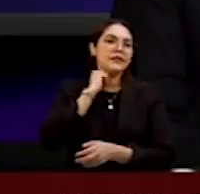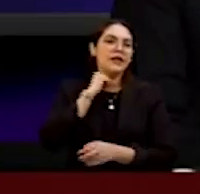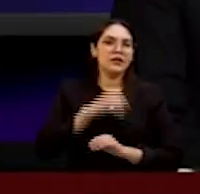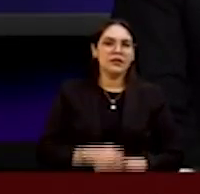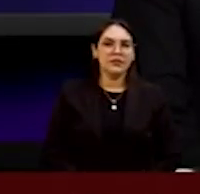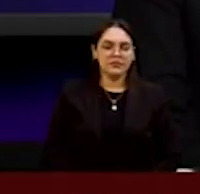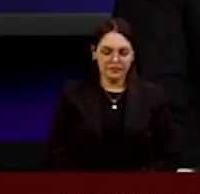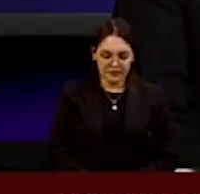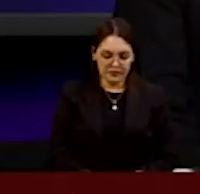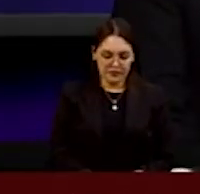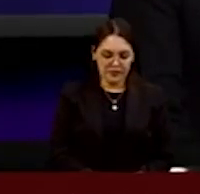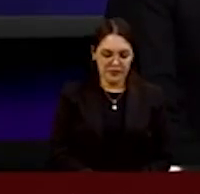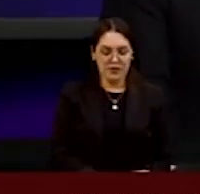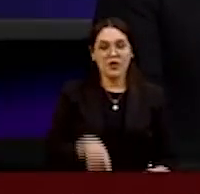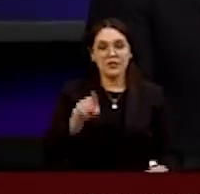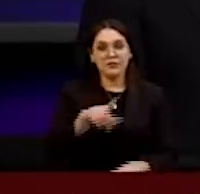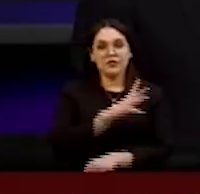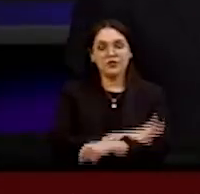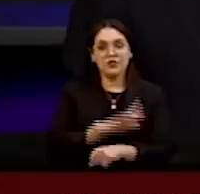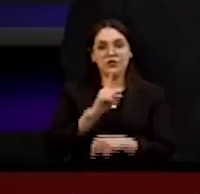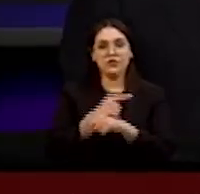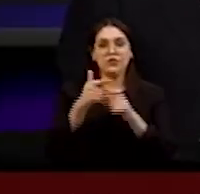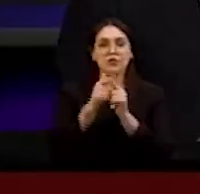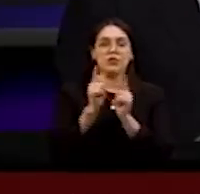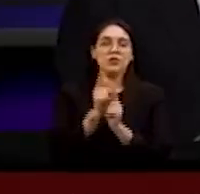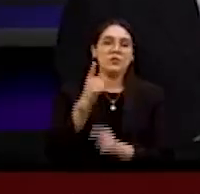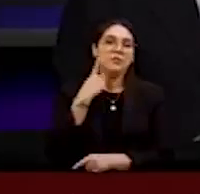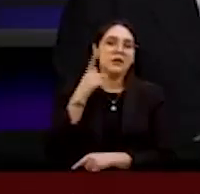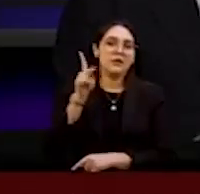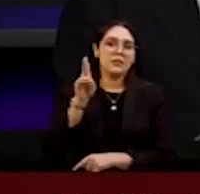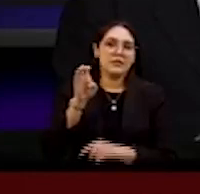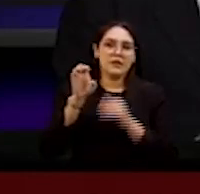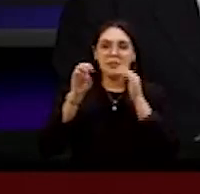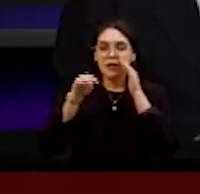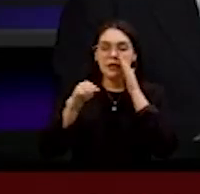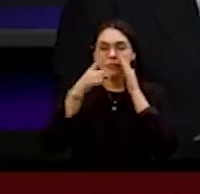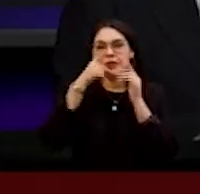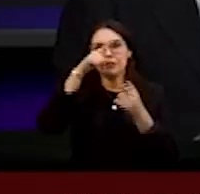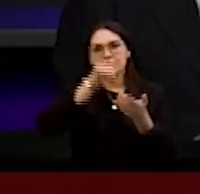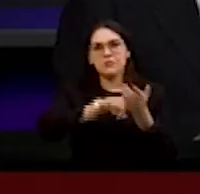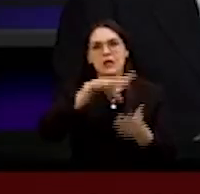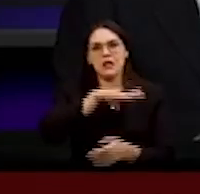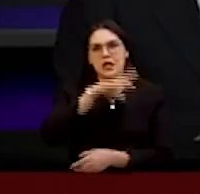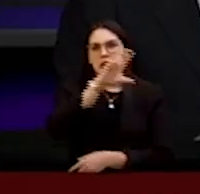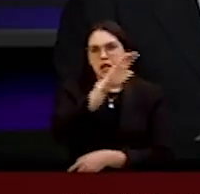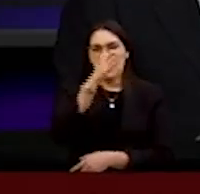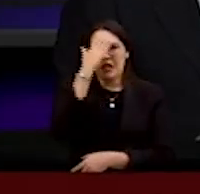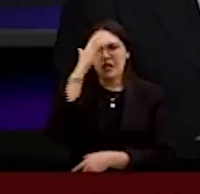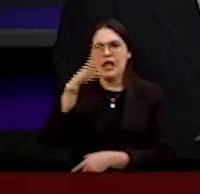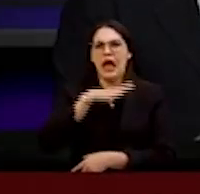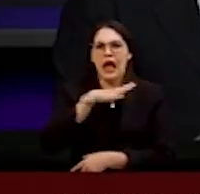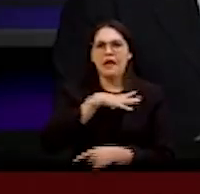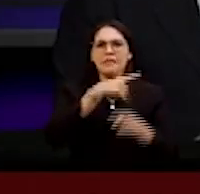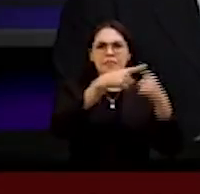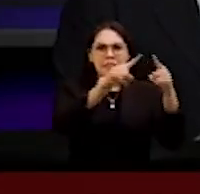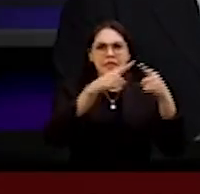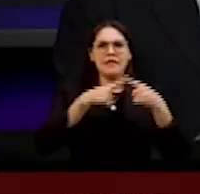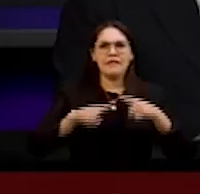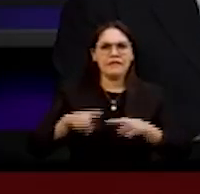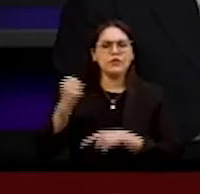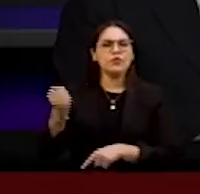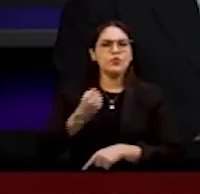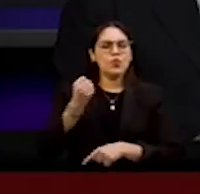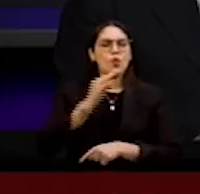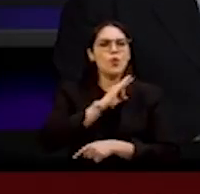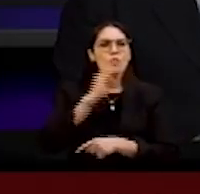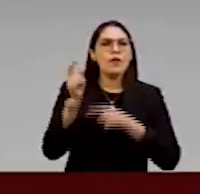Mientras tanto, el coordinador del Grupo Parlamentario del Partido Verde Ecologista de México reconoció que, a pesar de las diferencias, se lograron consensos